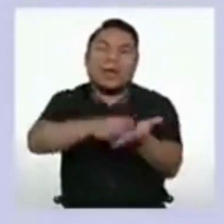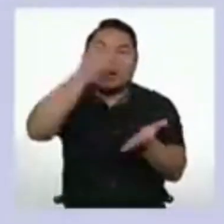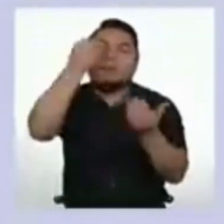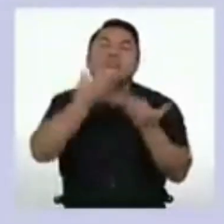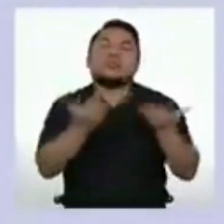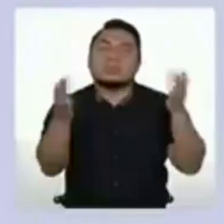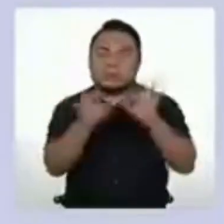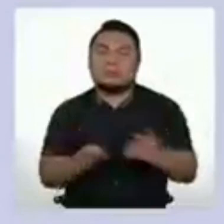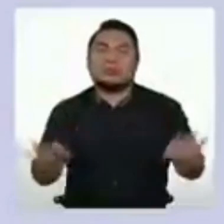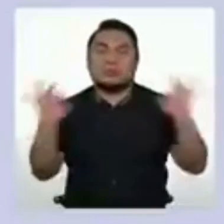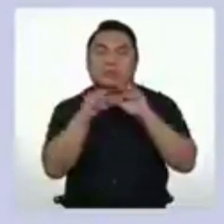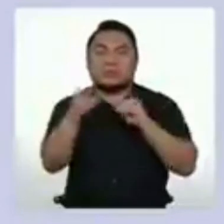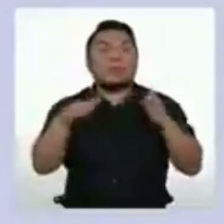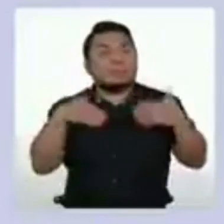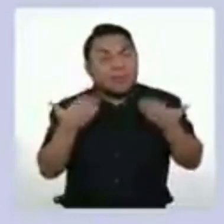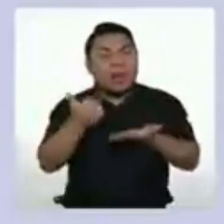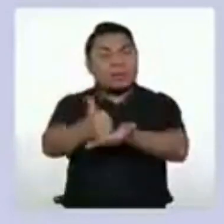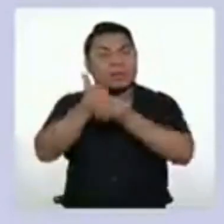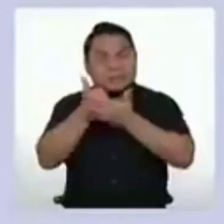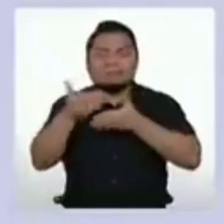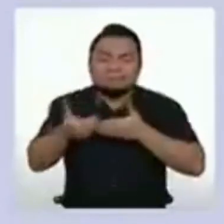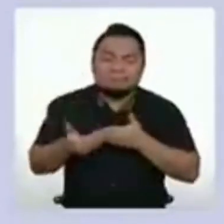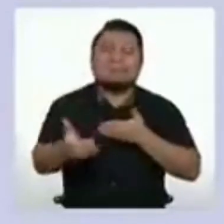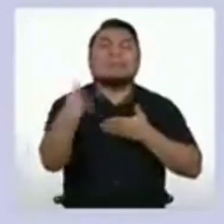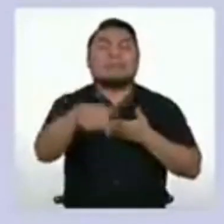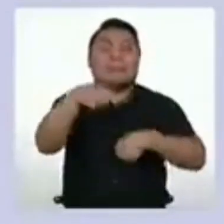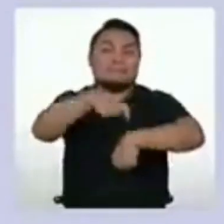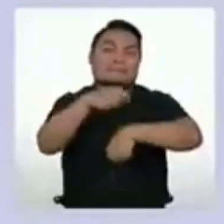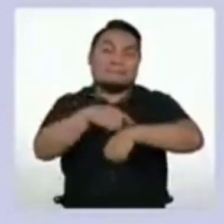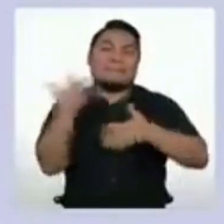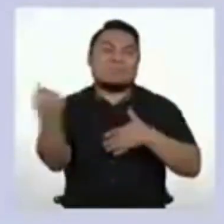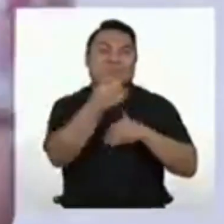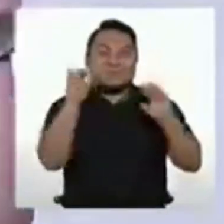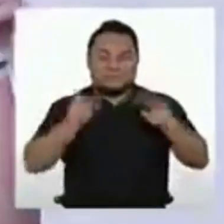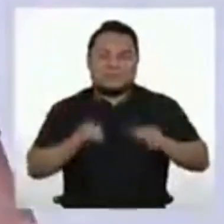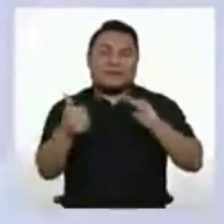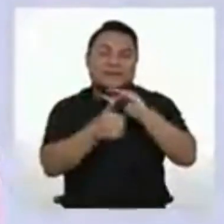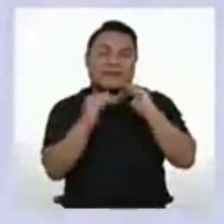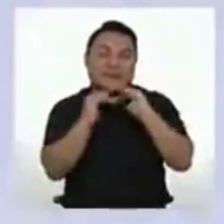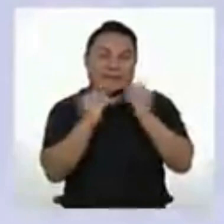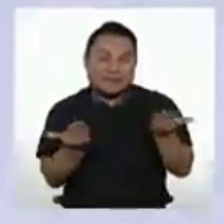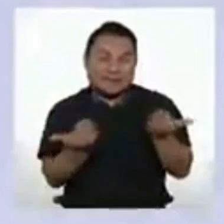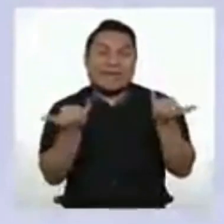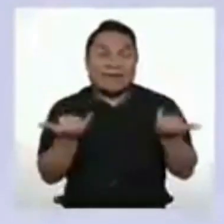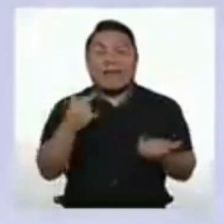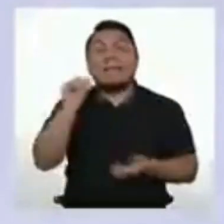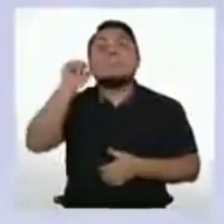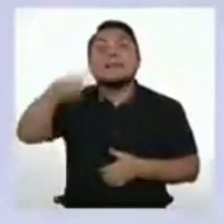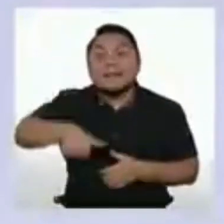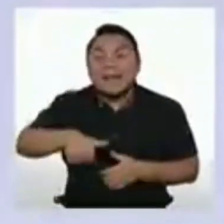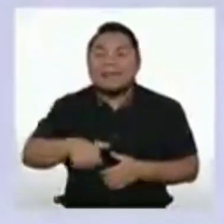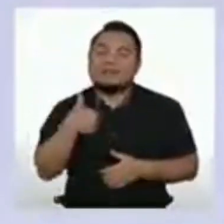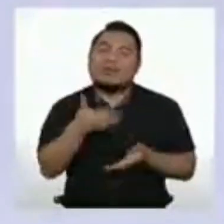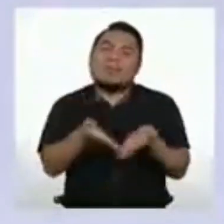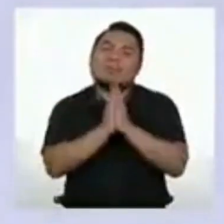aprendiendo cosas importantes que nos pueden ayudar para salir adelante en estos momentos retadores de cuarentena. Por ello, para el programa de mañana les